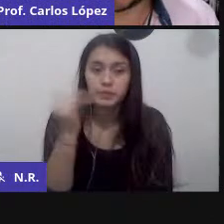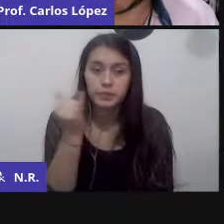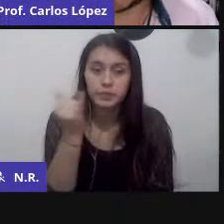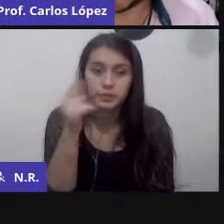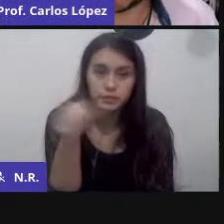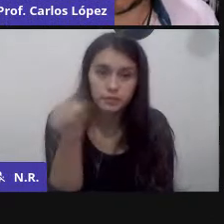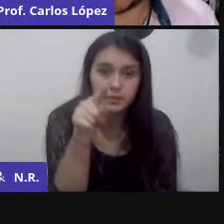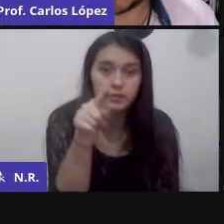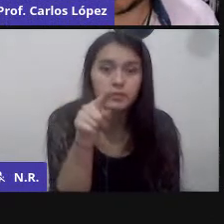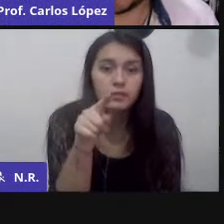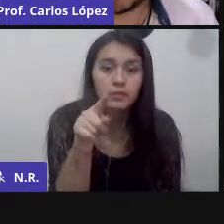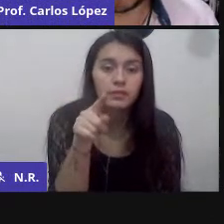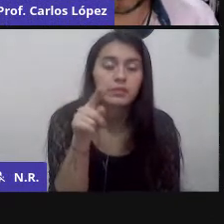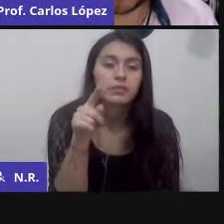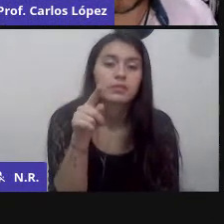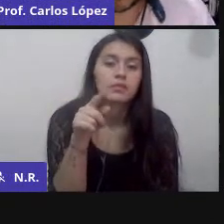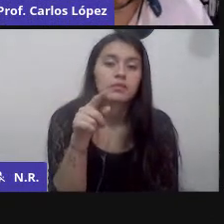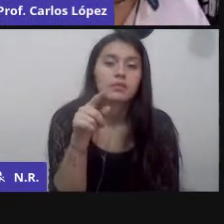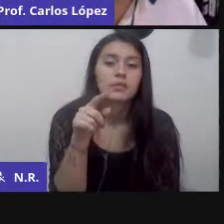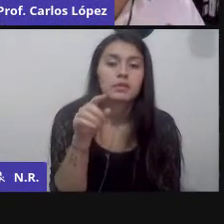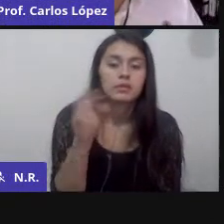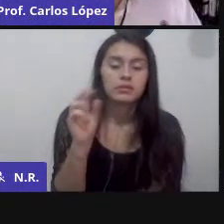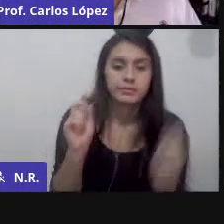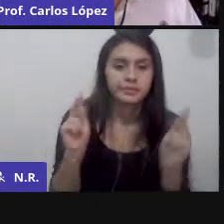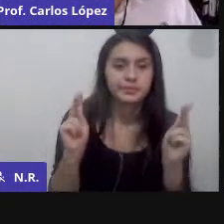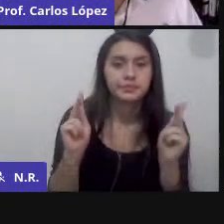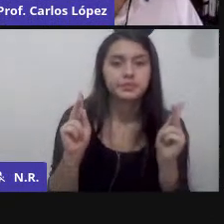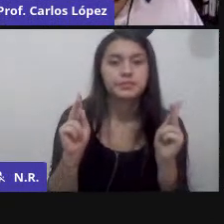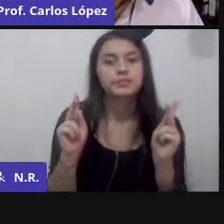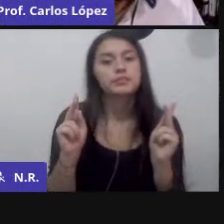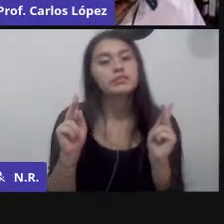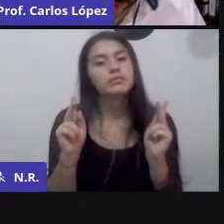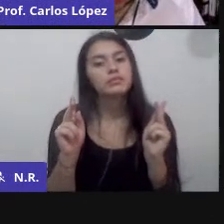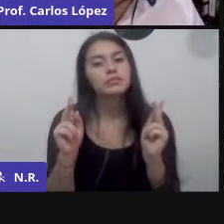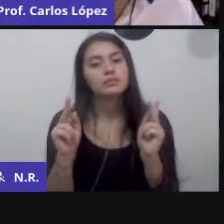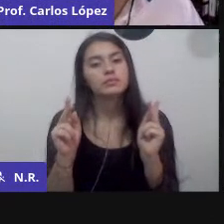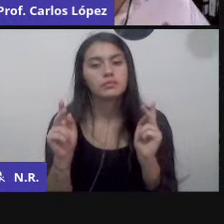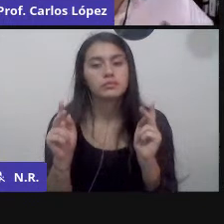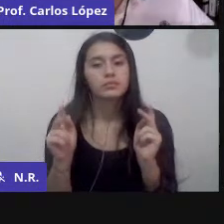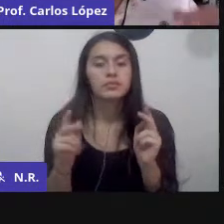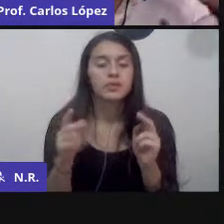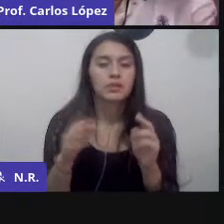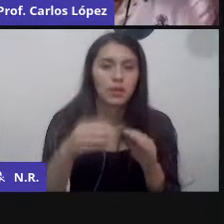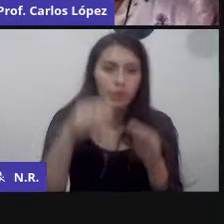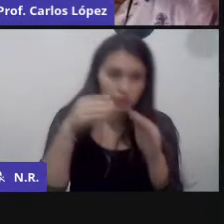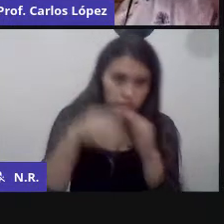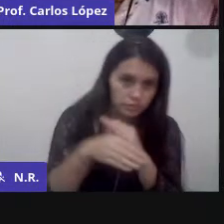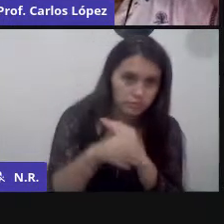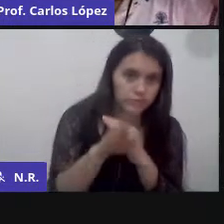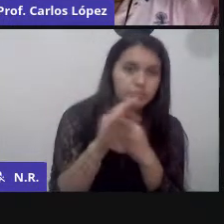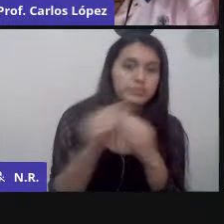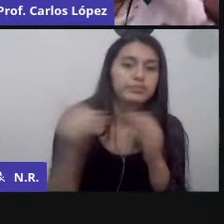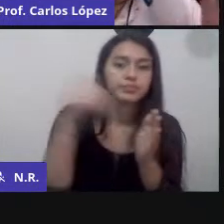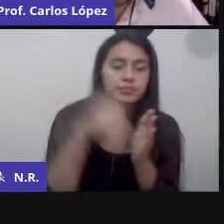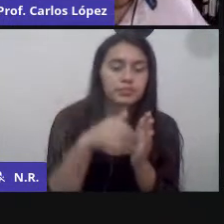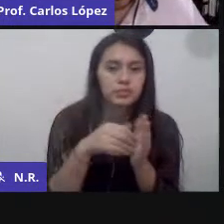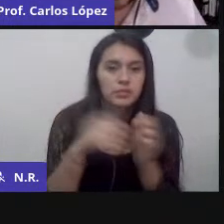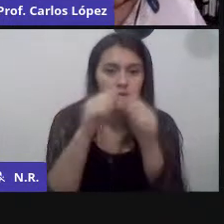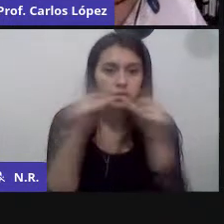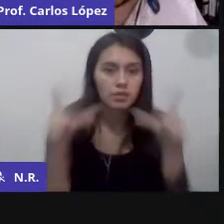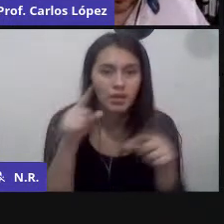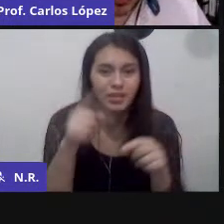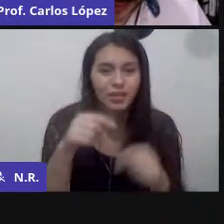Nuevamente estamos en el StreamYard. Ok. Y estamos aquí. Entonces, entro otra vez. Acuérdense que esto ya lo hemos hecho. Y estamos acá con